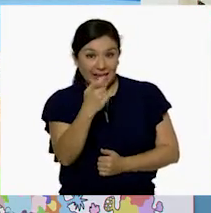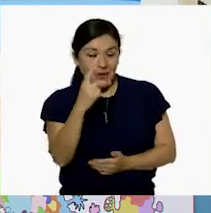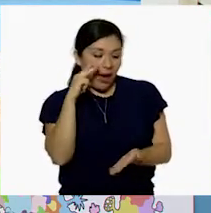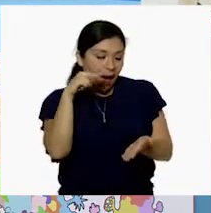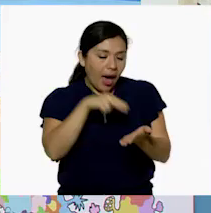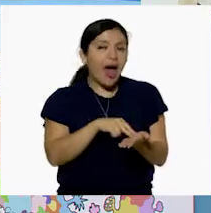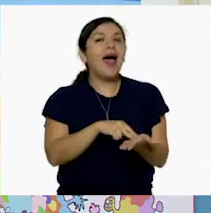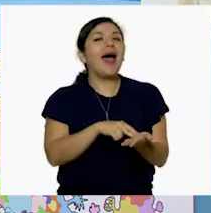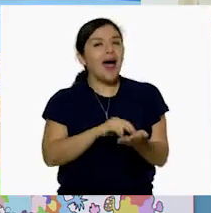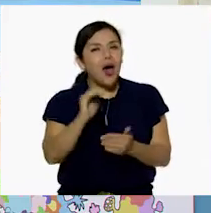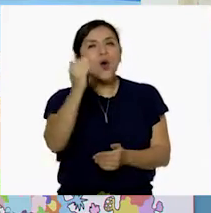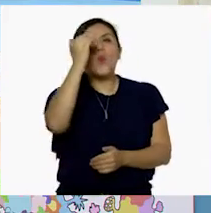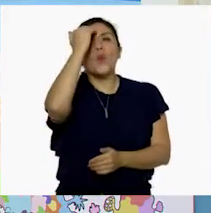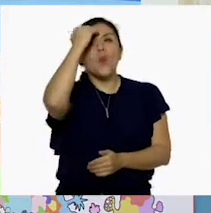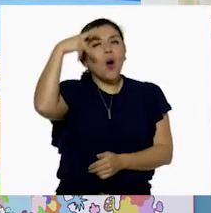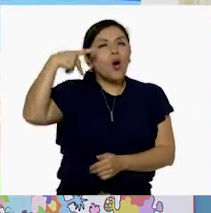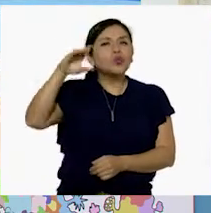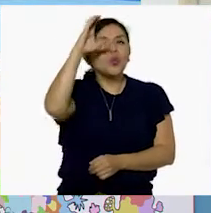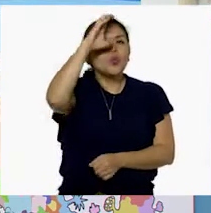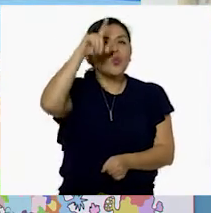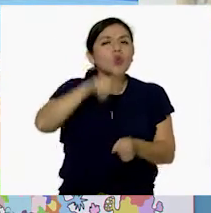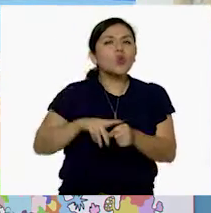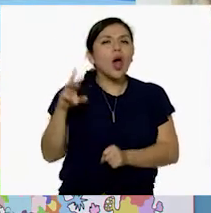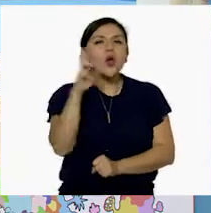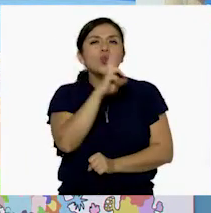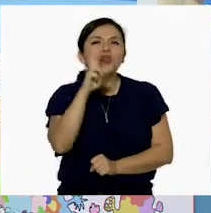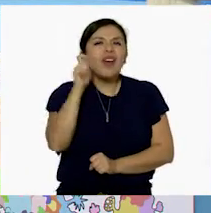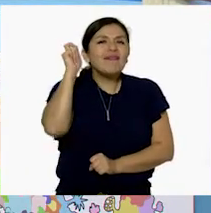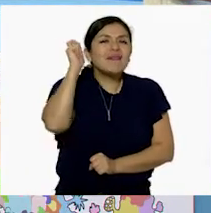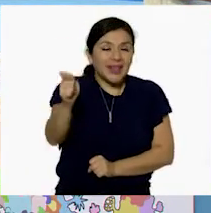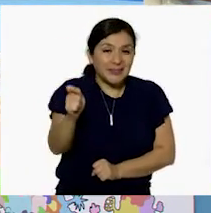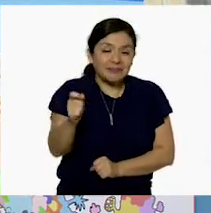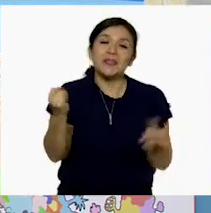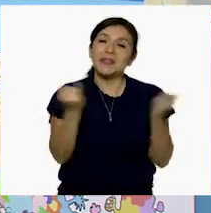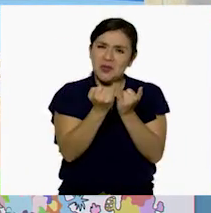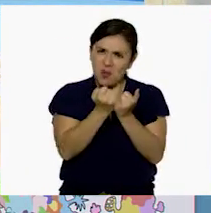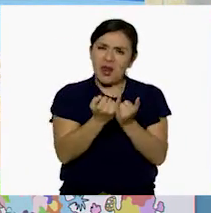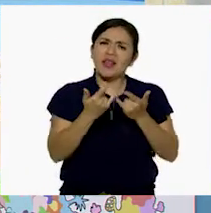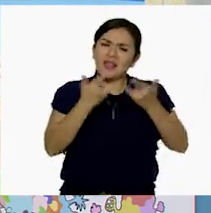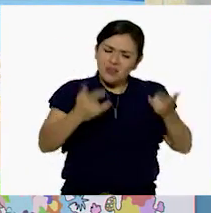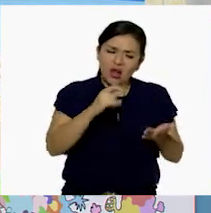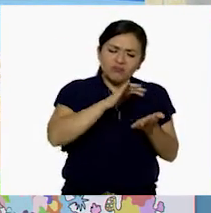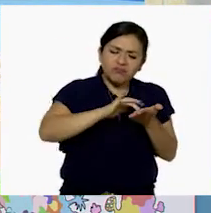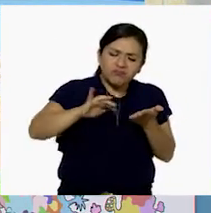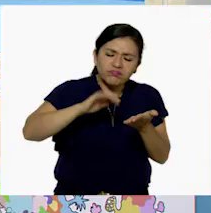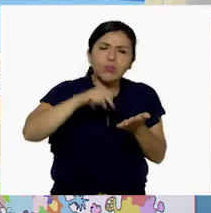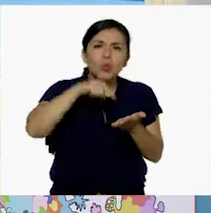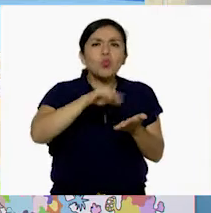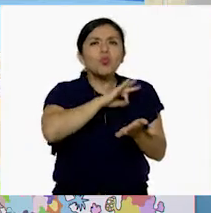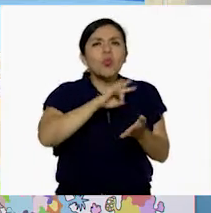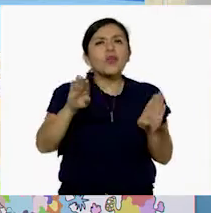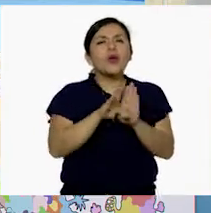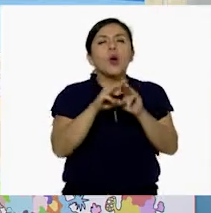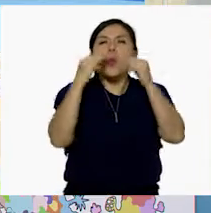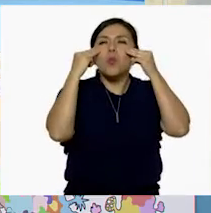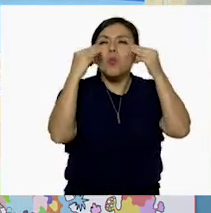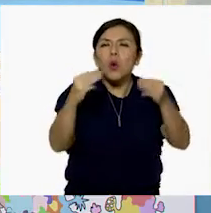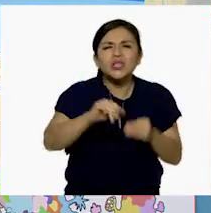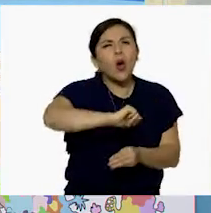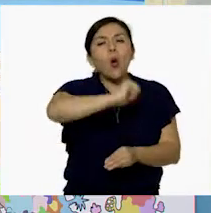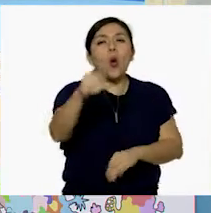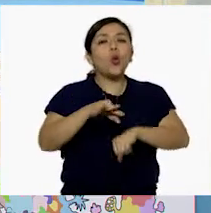estamos aproximando un poco a la cultura rusa. La literatura también posee ese poder, el de mostrarnos